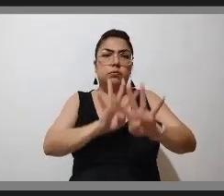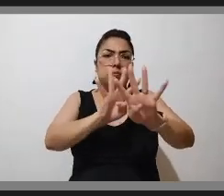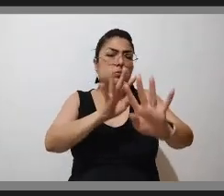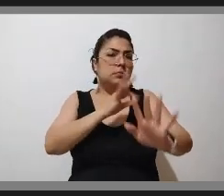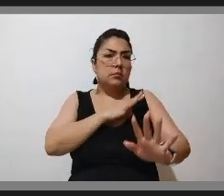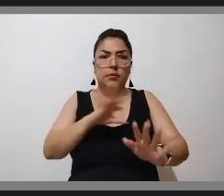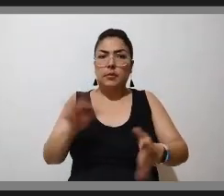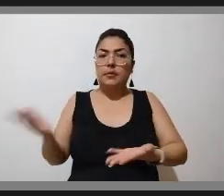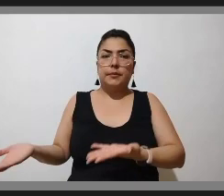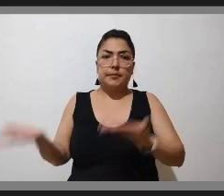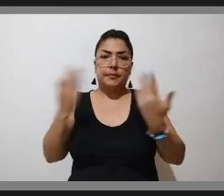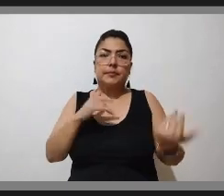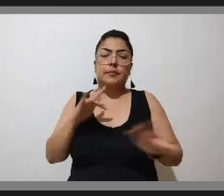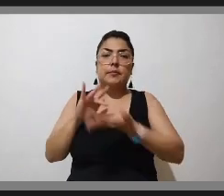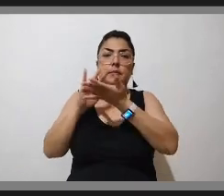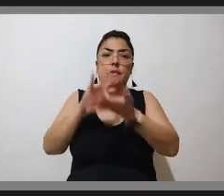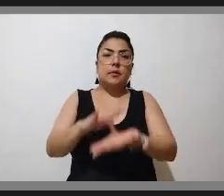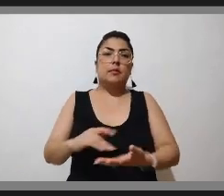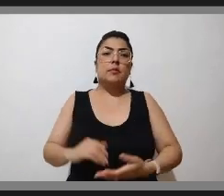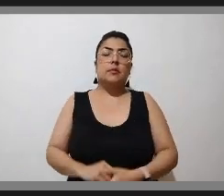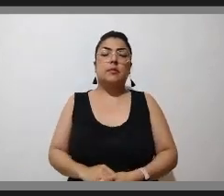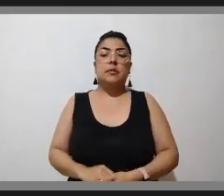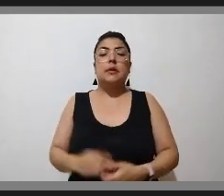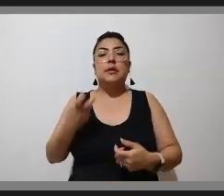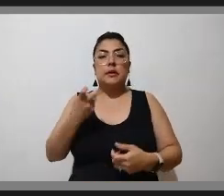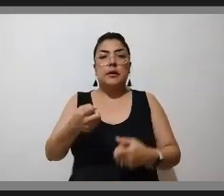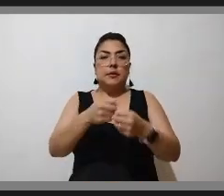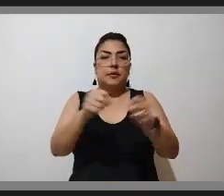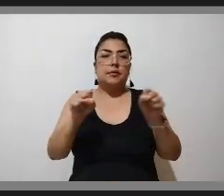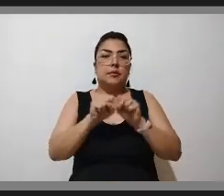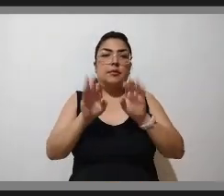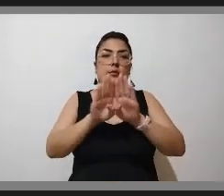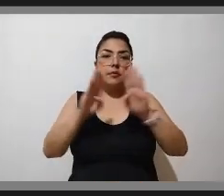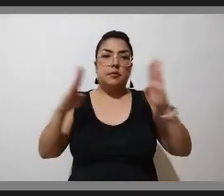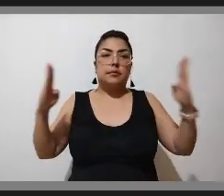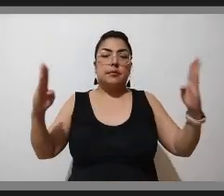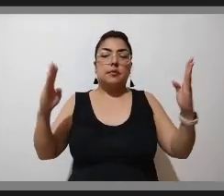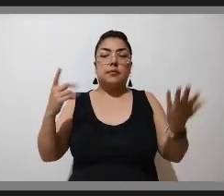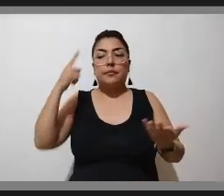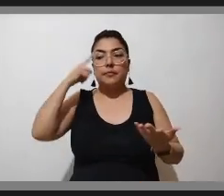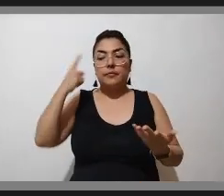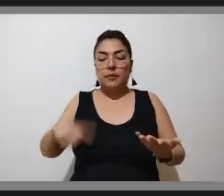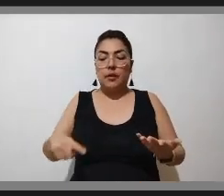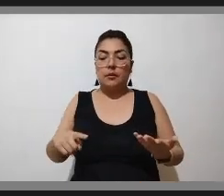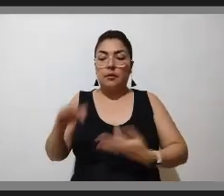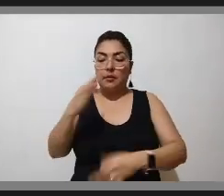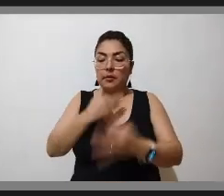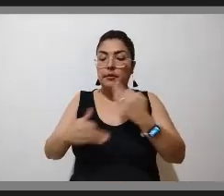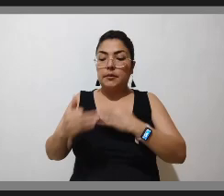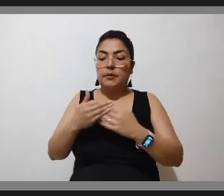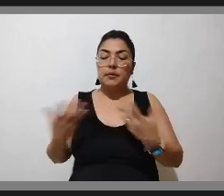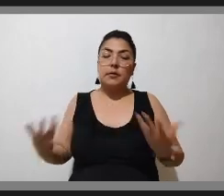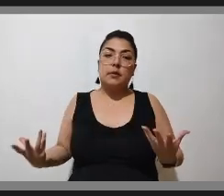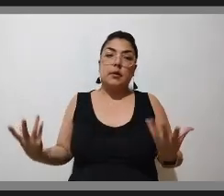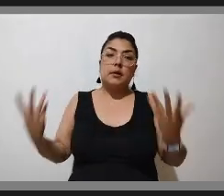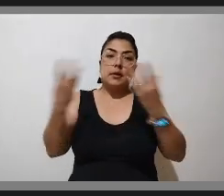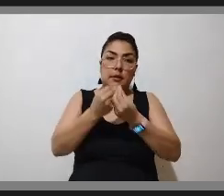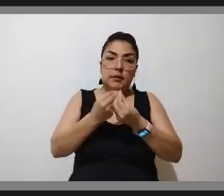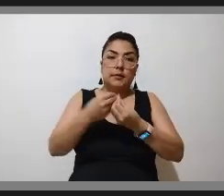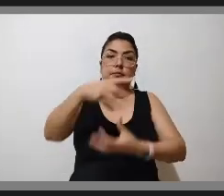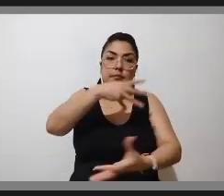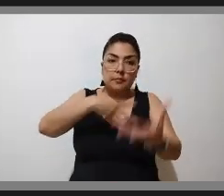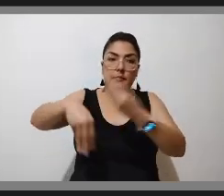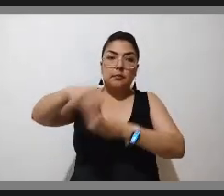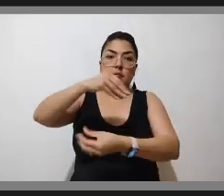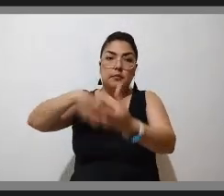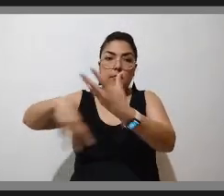también adelante, eso es de manera voluntaria, pero para eso vamos a tener esa sala abierta en donde vamos a estar compartiendo espacios